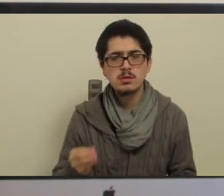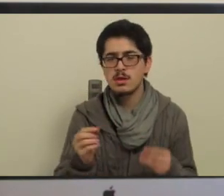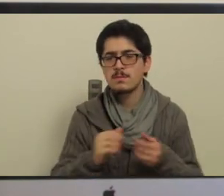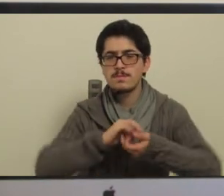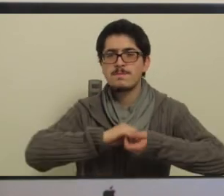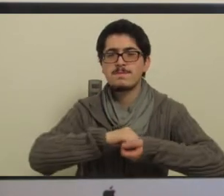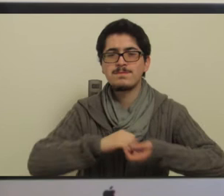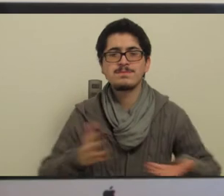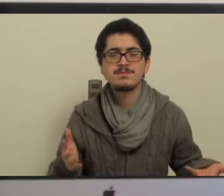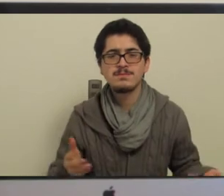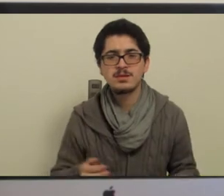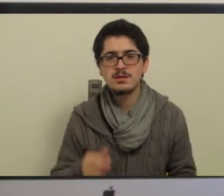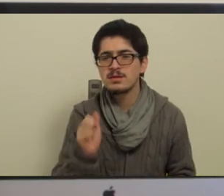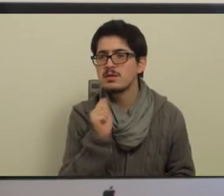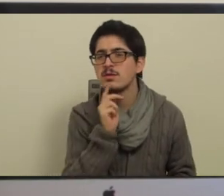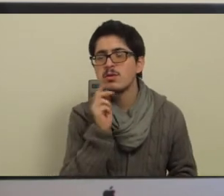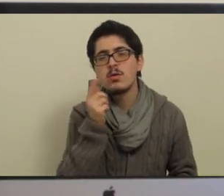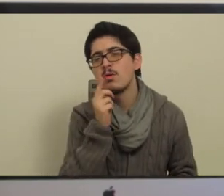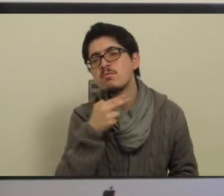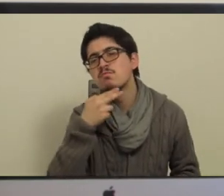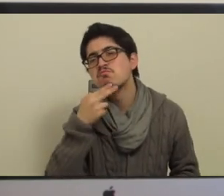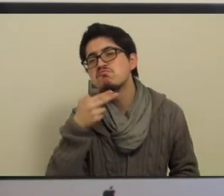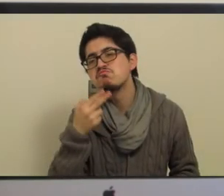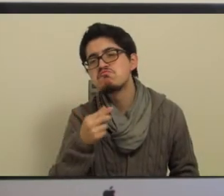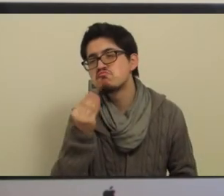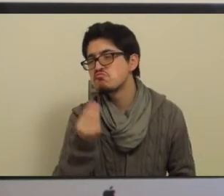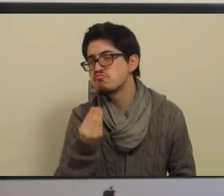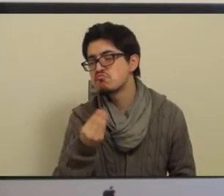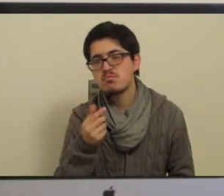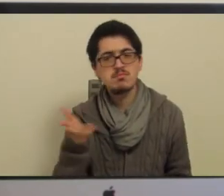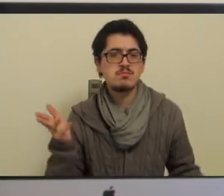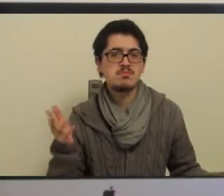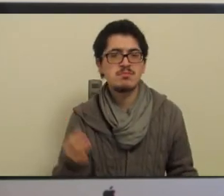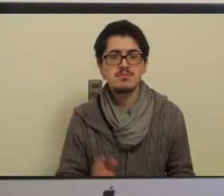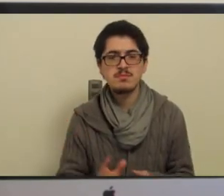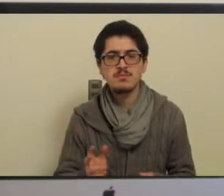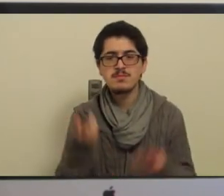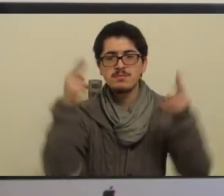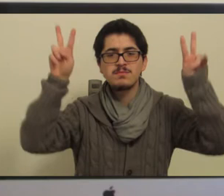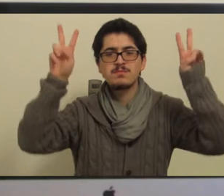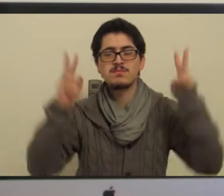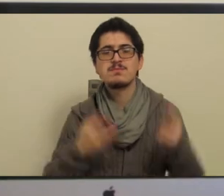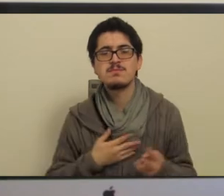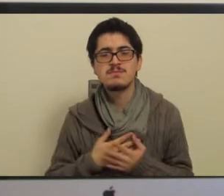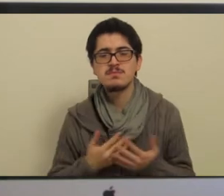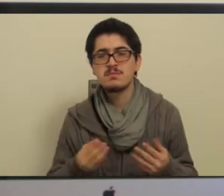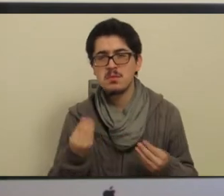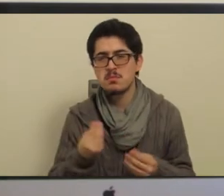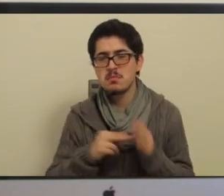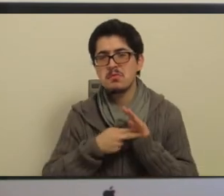va haciendo amigo de las abejas y estas le cuentan algo muy particular que va a salvar al pueblo de